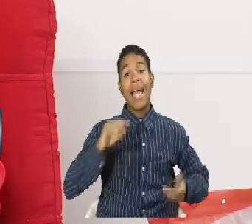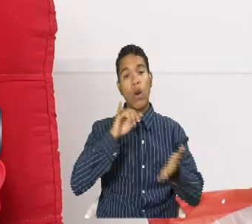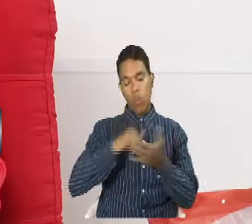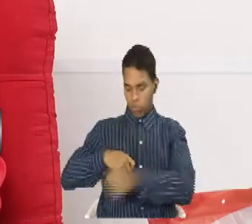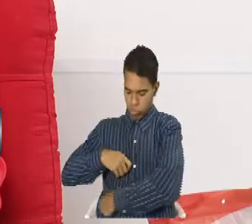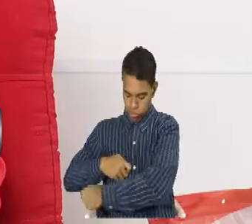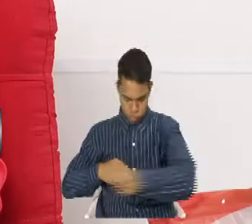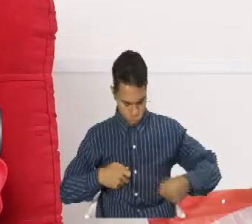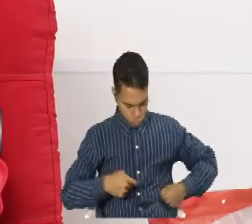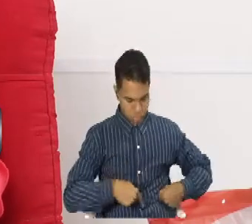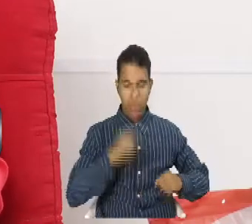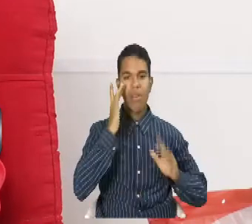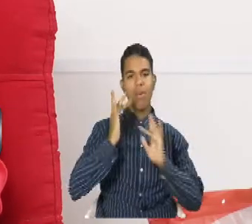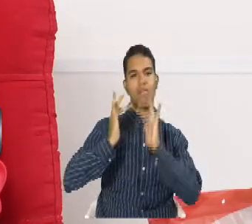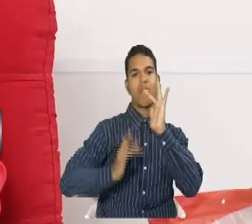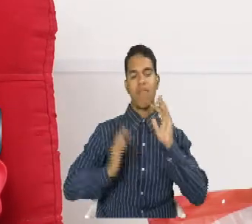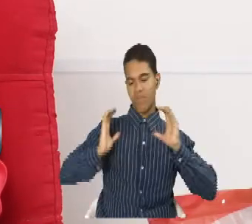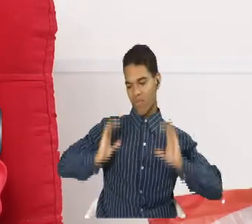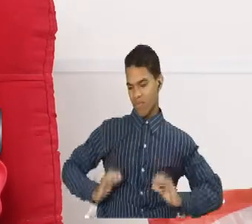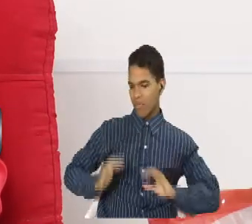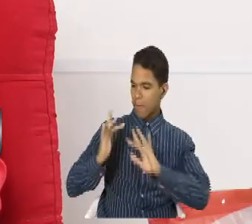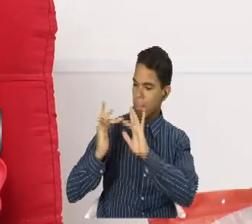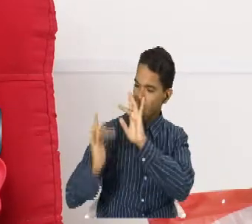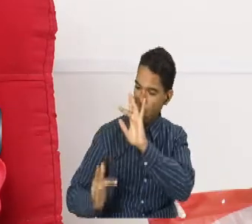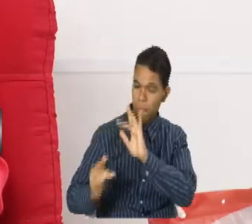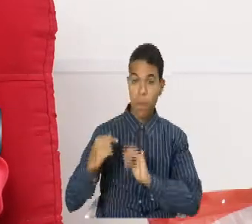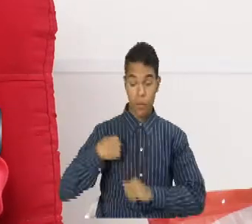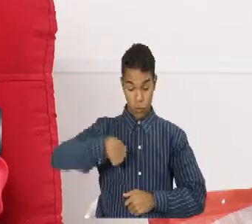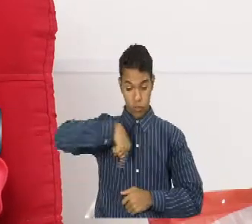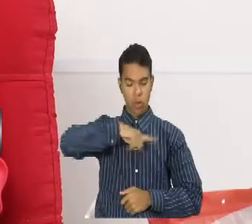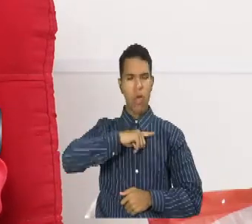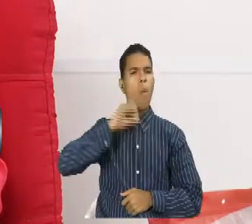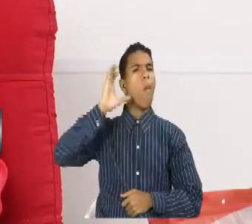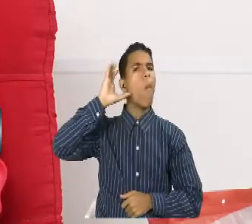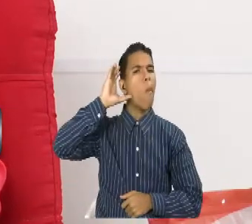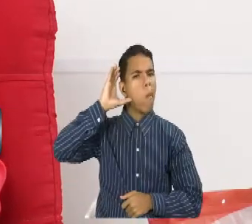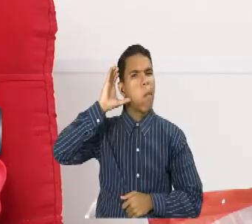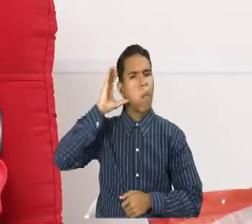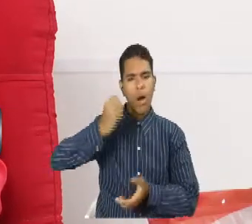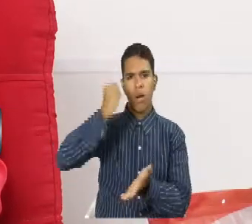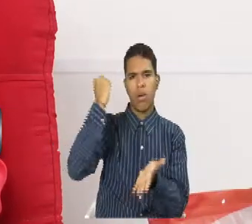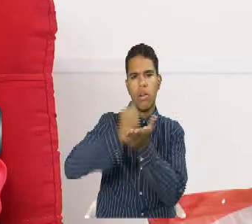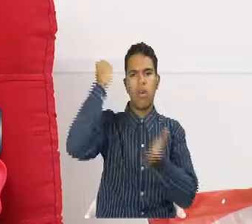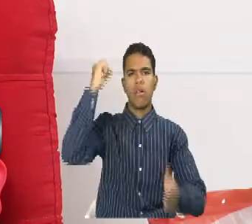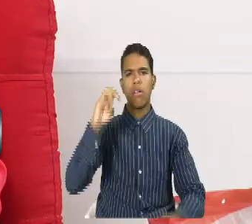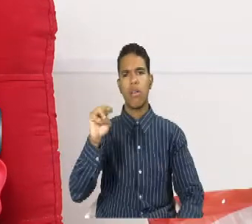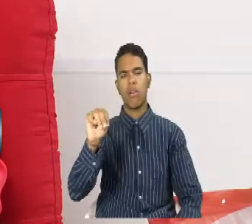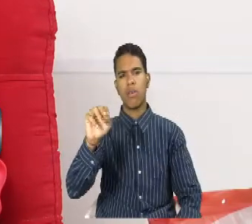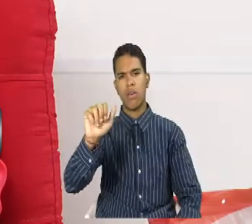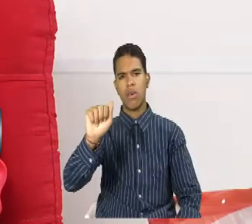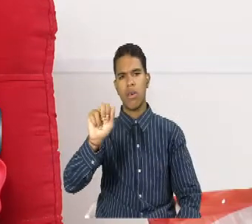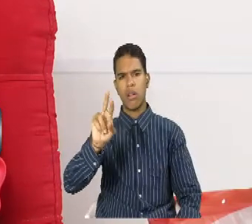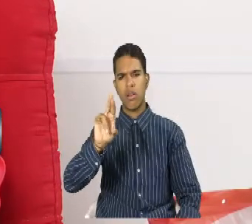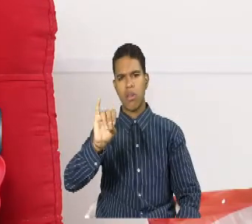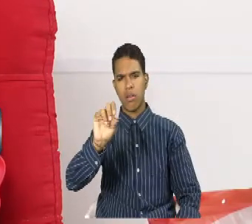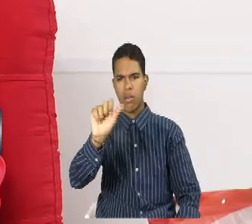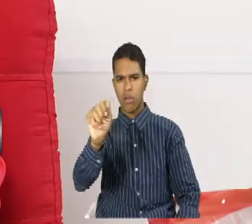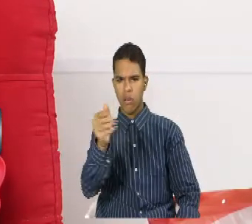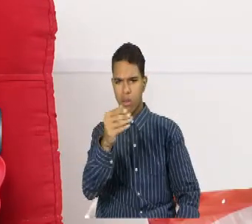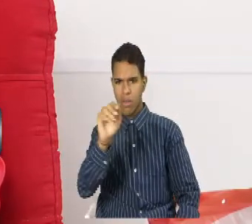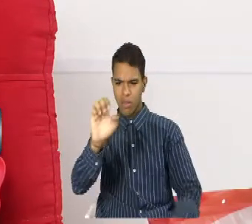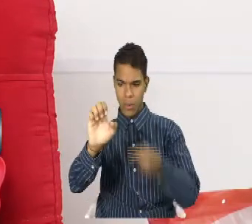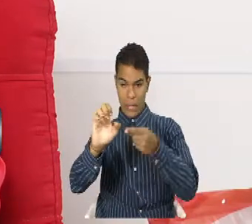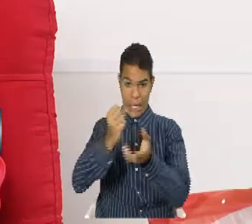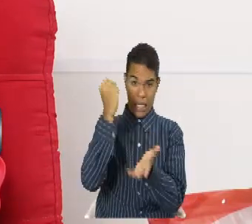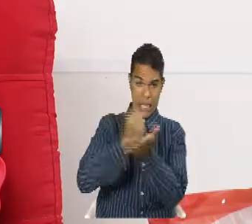y estética somos distribuidores de fajas María E. Allá personal calificado te asesora qué tipo de faja puedes usar, qué tipo